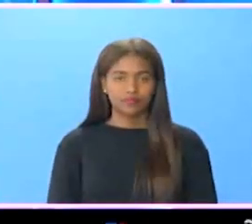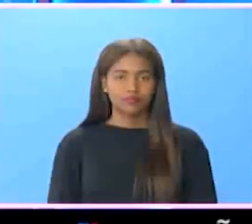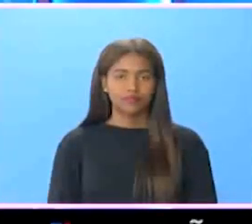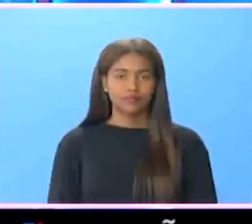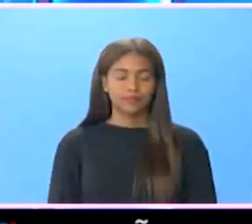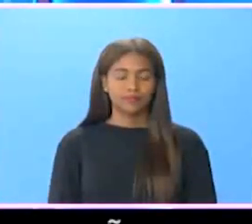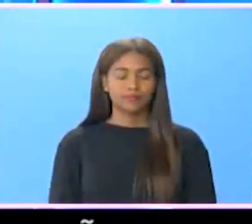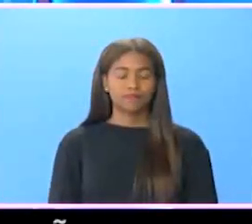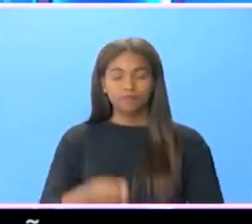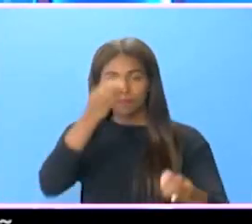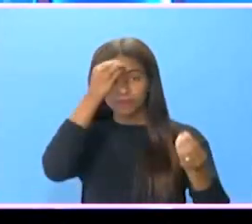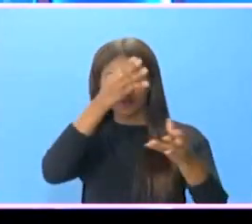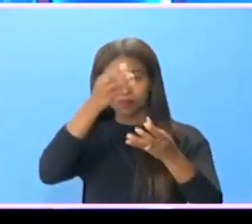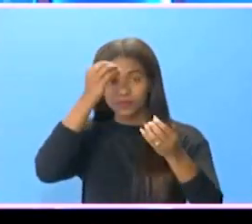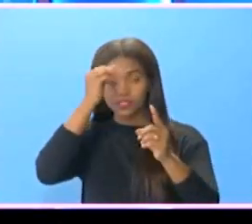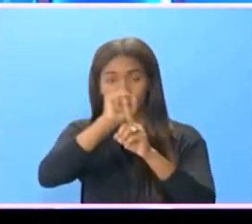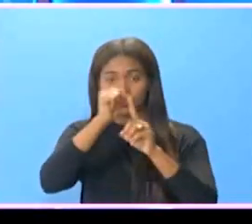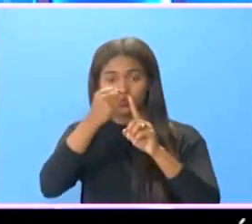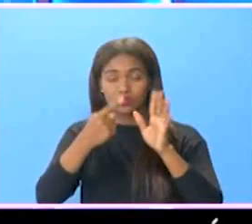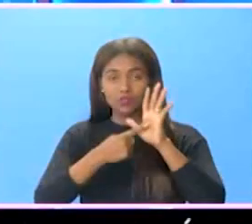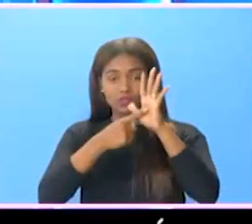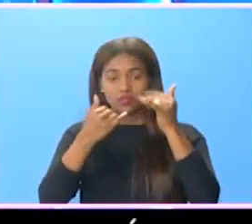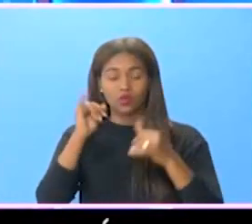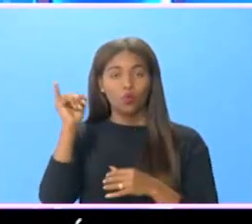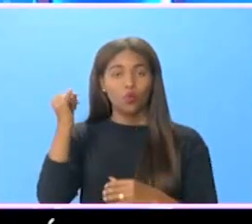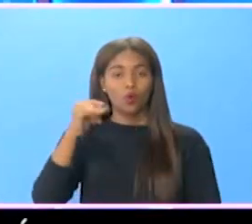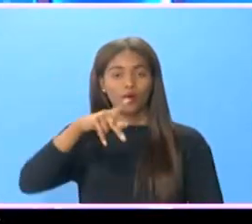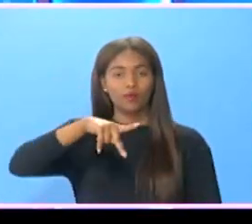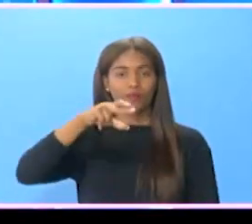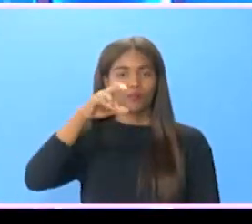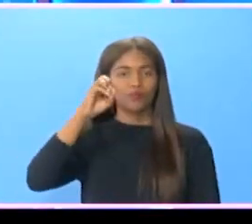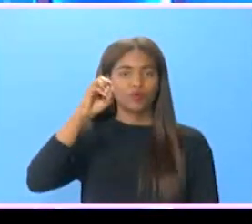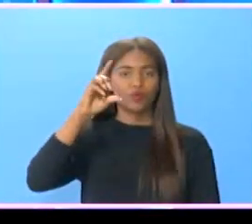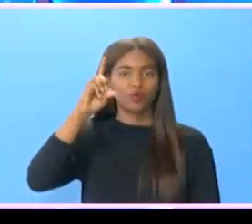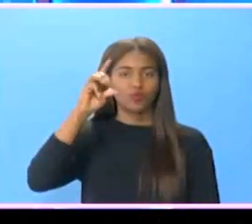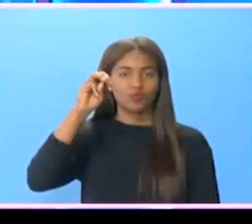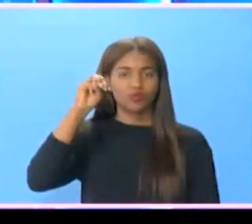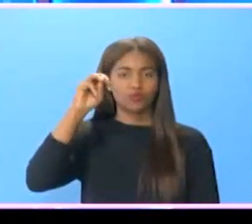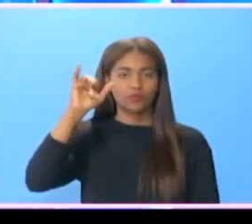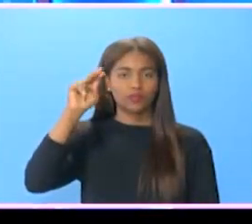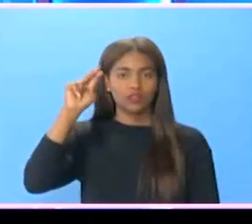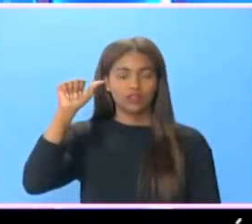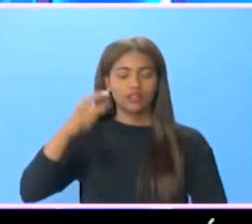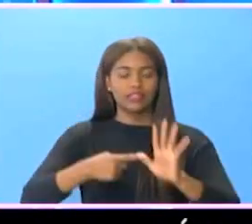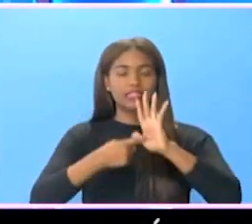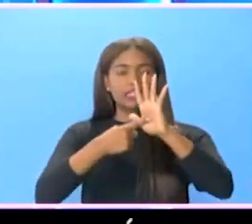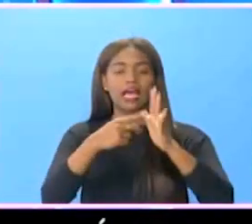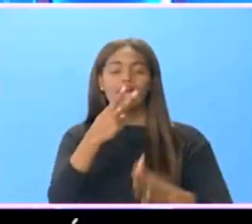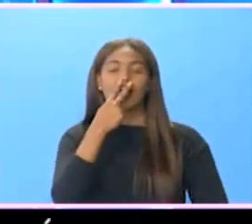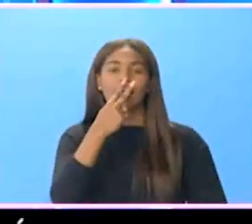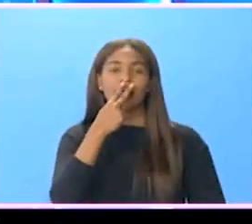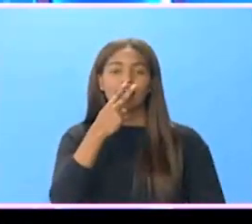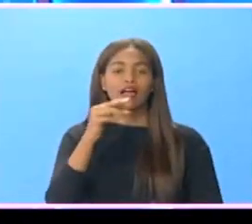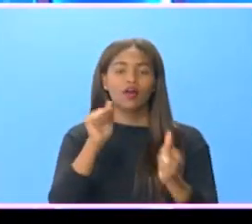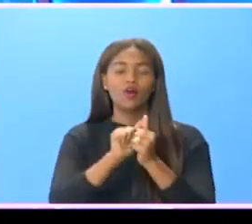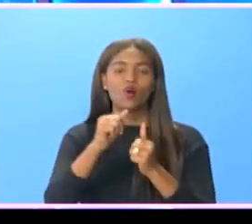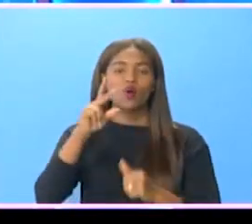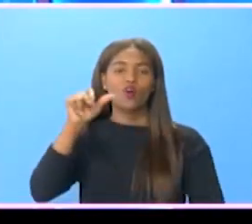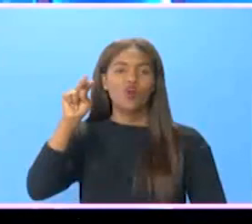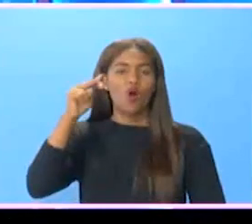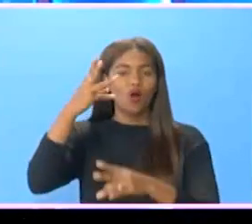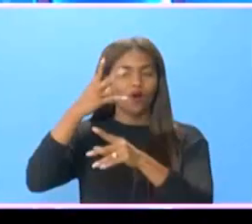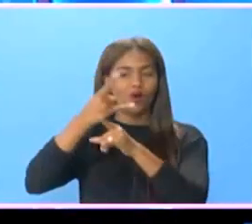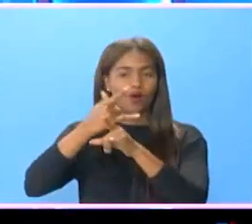Señoras, sin las informaciones sociales de este jueves, Pro Dominicana exhibe el tabaco y el ron como